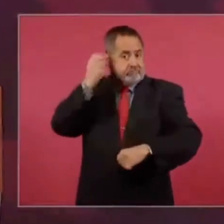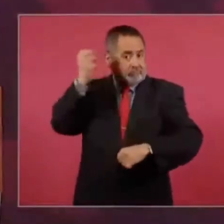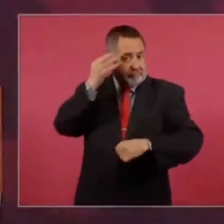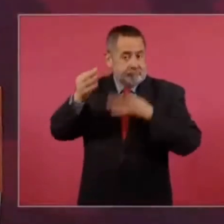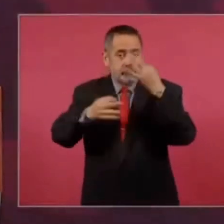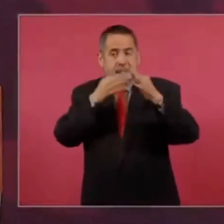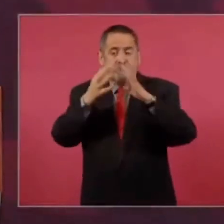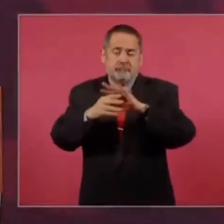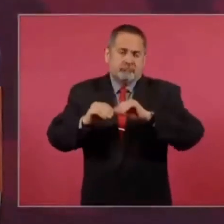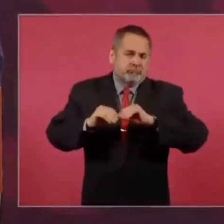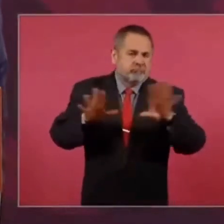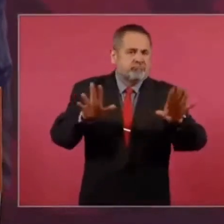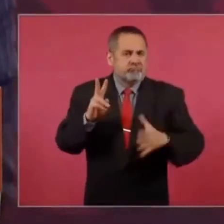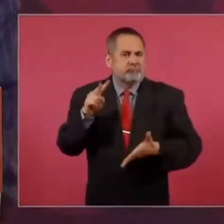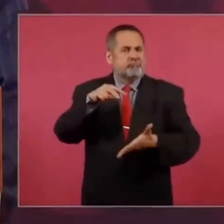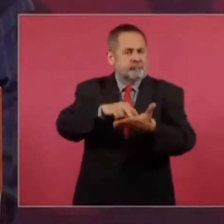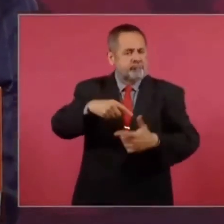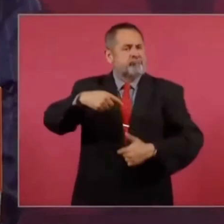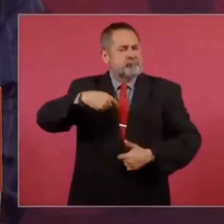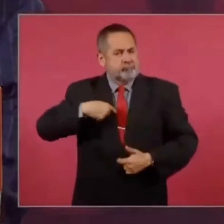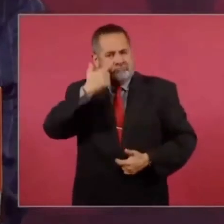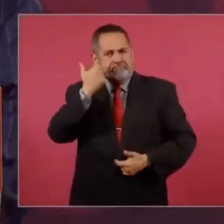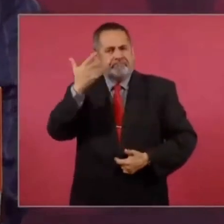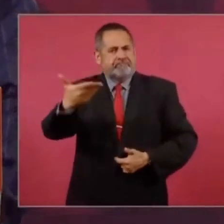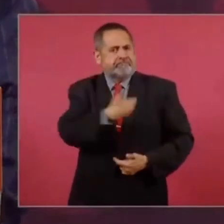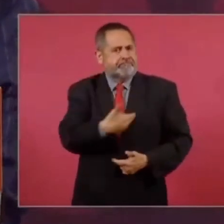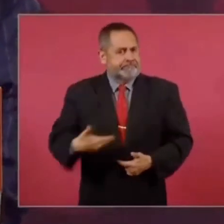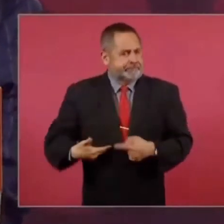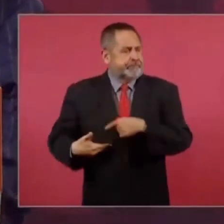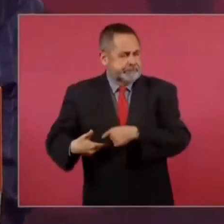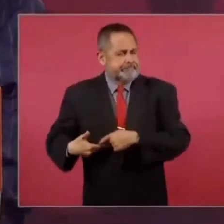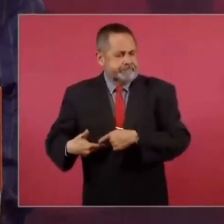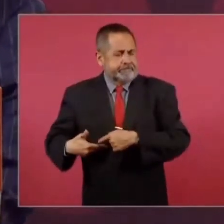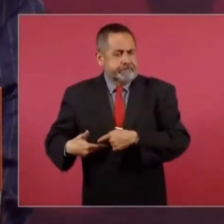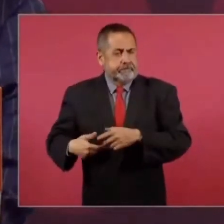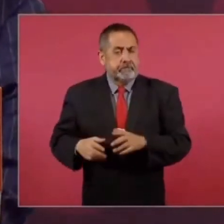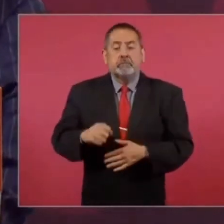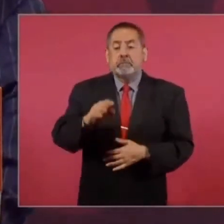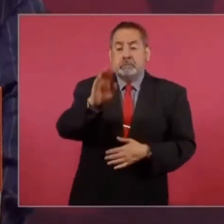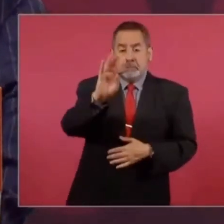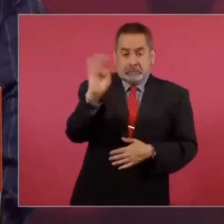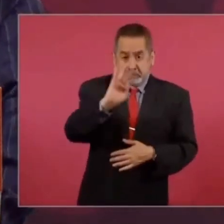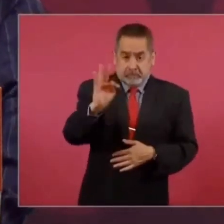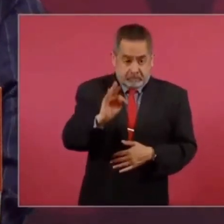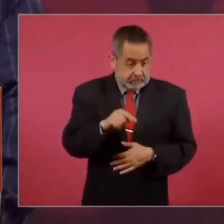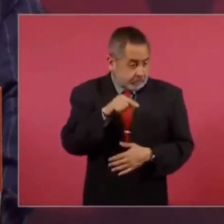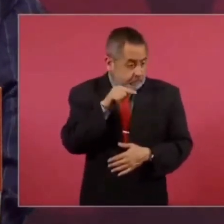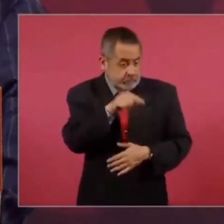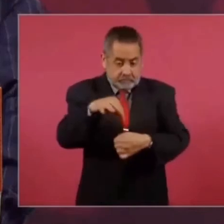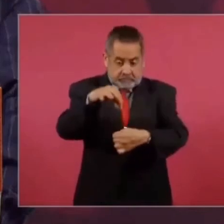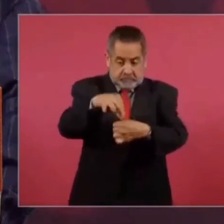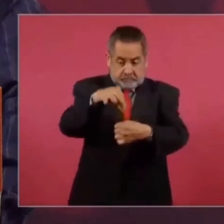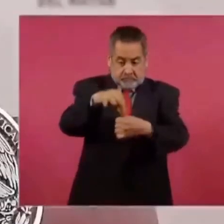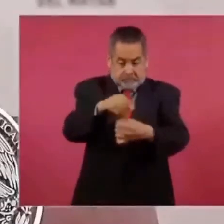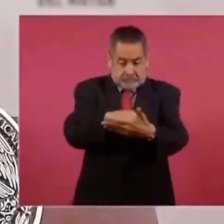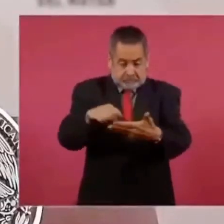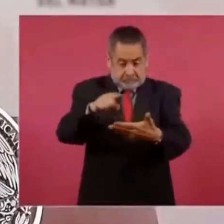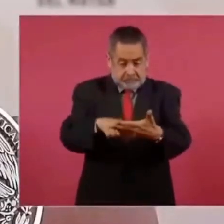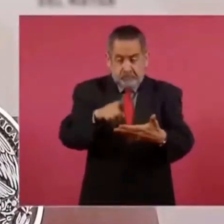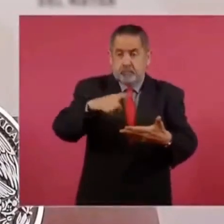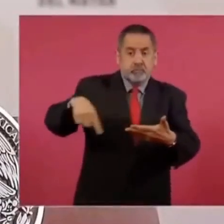claro que reconocería el resultado de las elecciones si se respetaba el voto